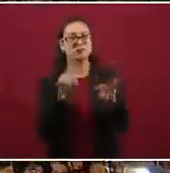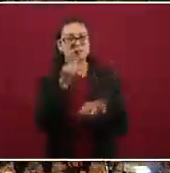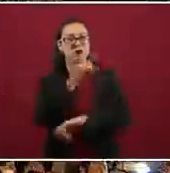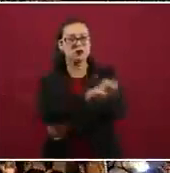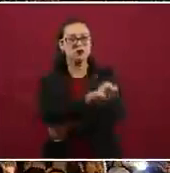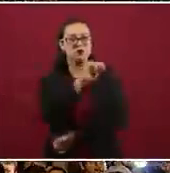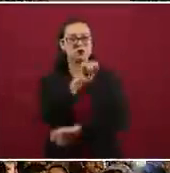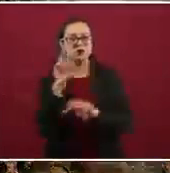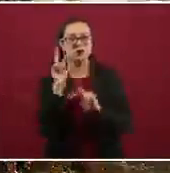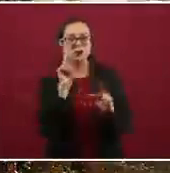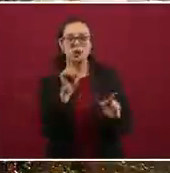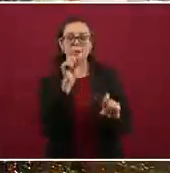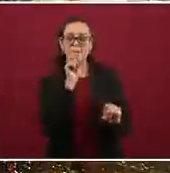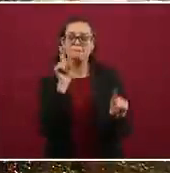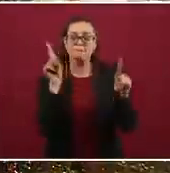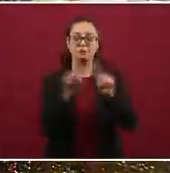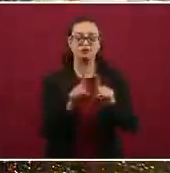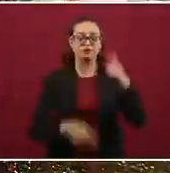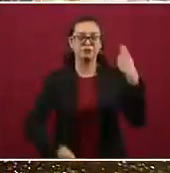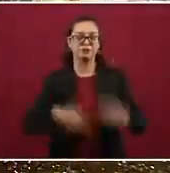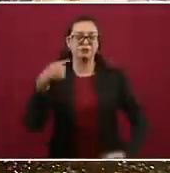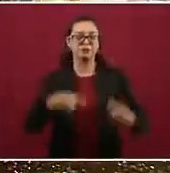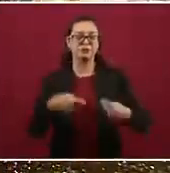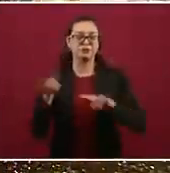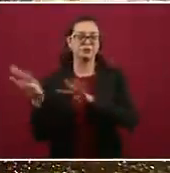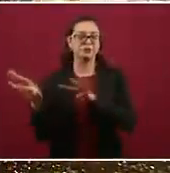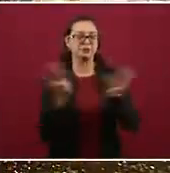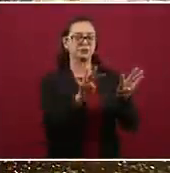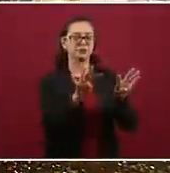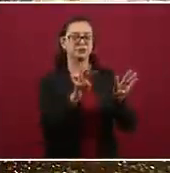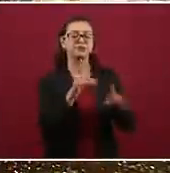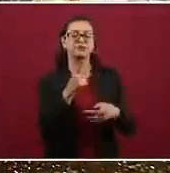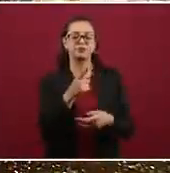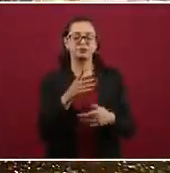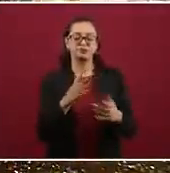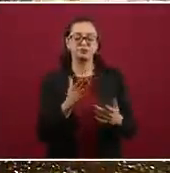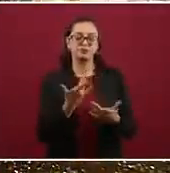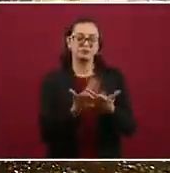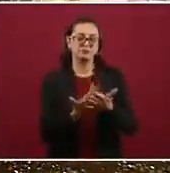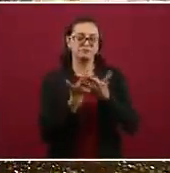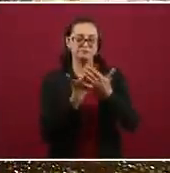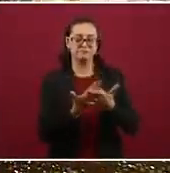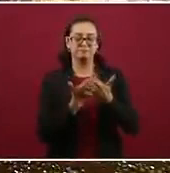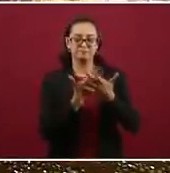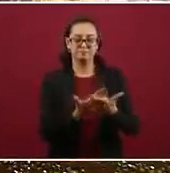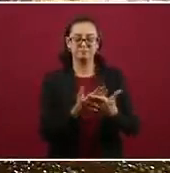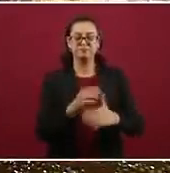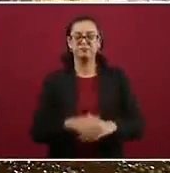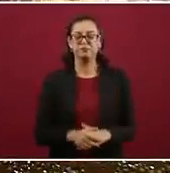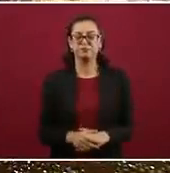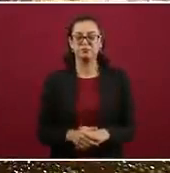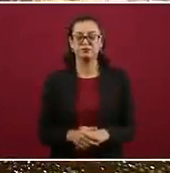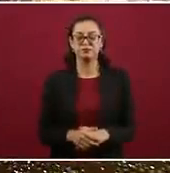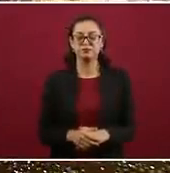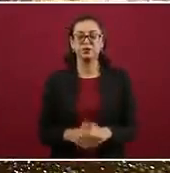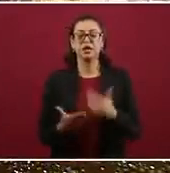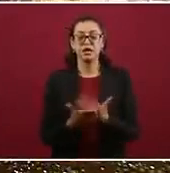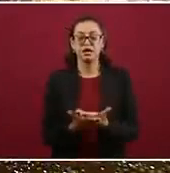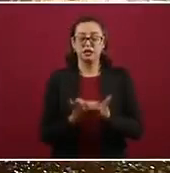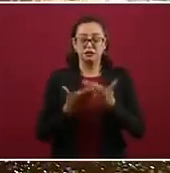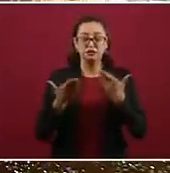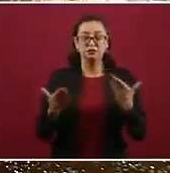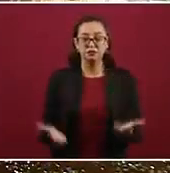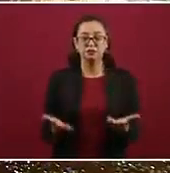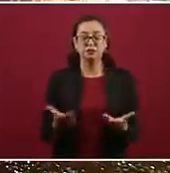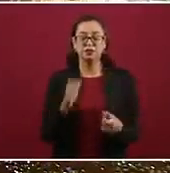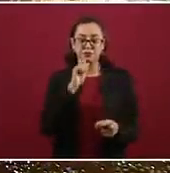Nacional, incluida la banda de guerra que también ya se tornó hacia el Palacio. Y ahora vamos a escuchar a